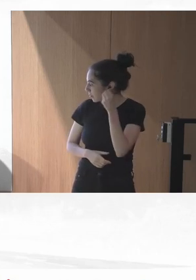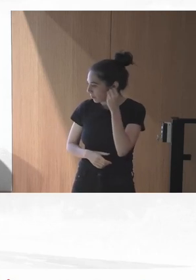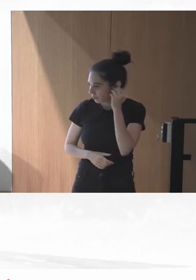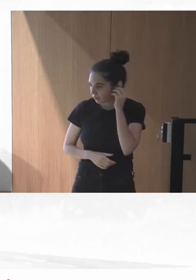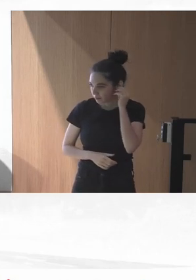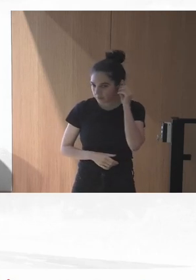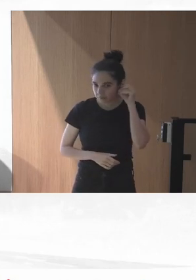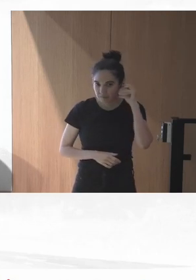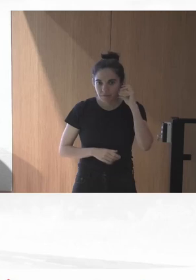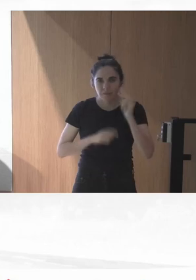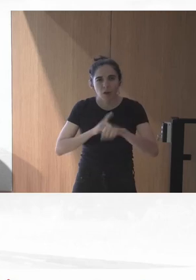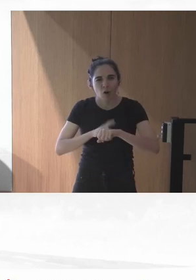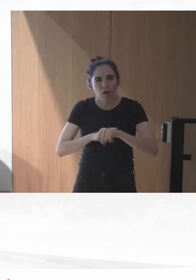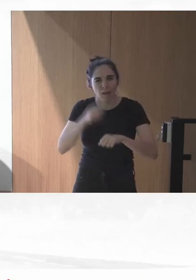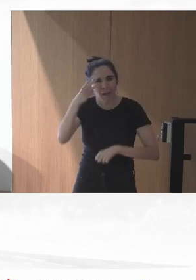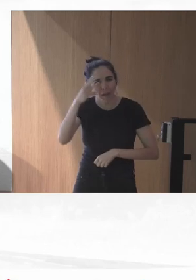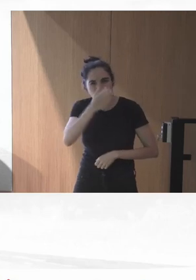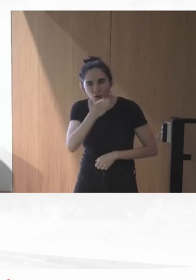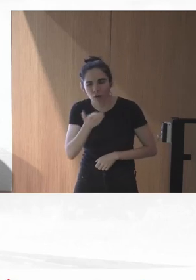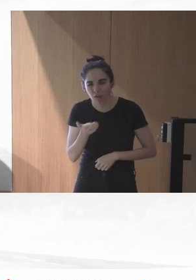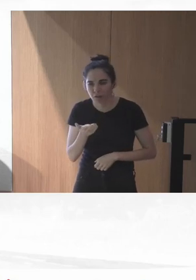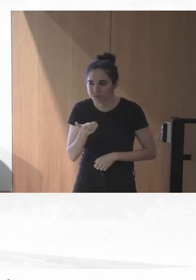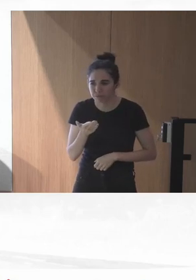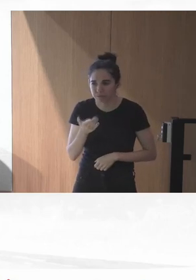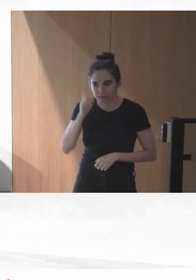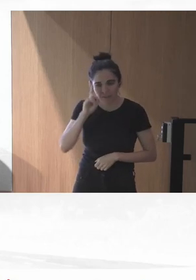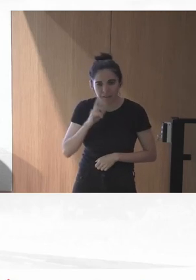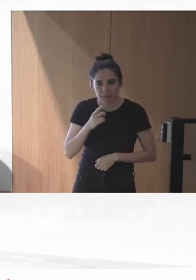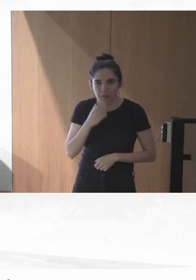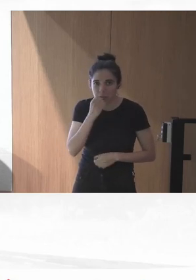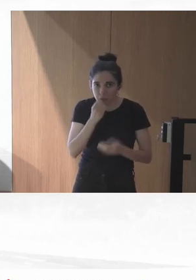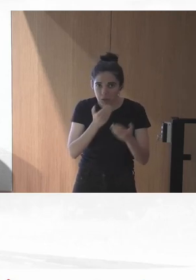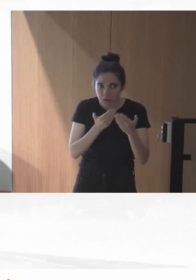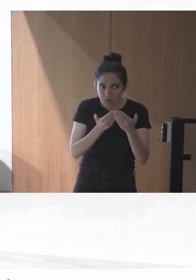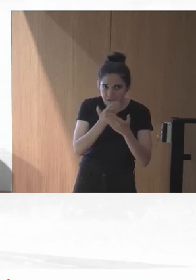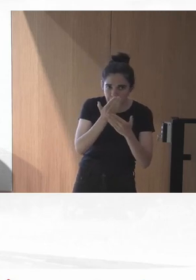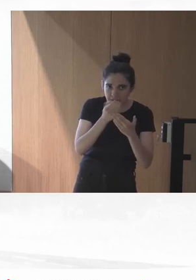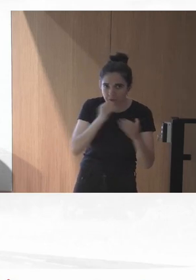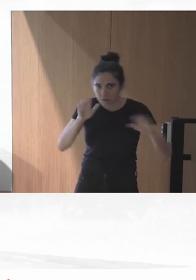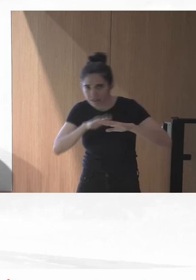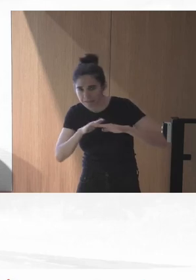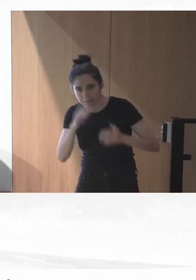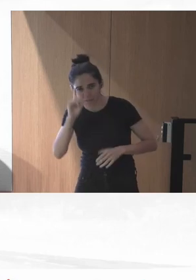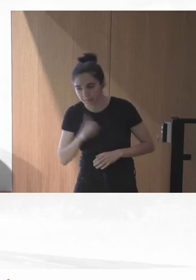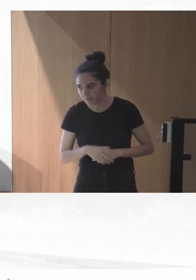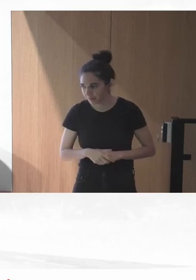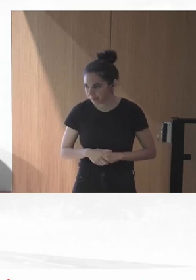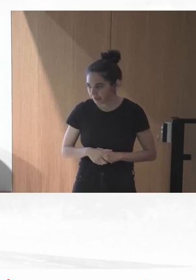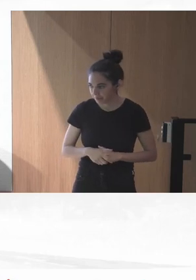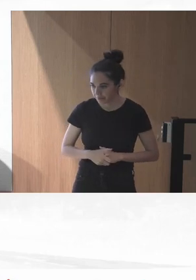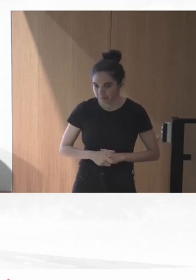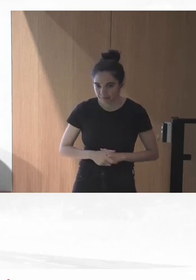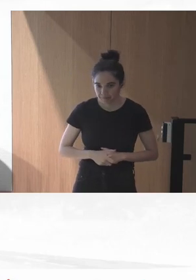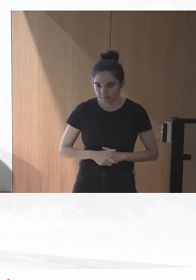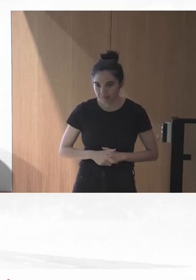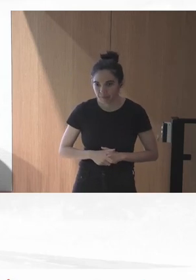No sé qué hora es en México, pero no sé si te deberíamos decir buenas noches todavía.